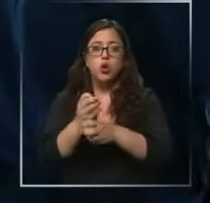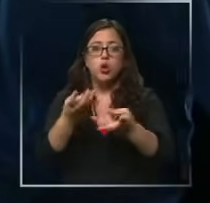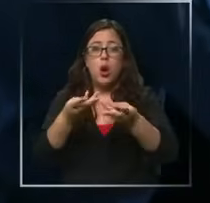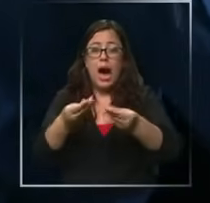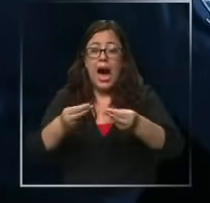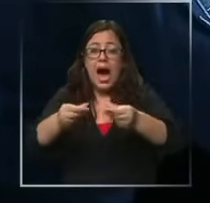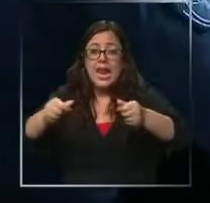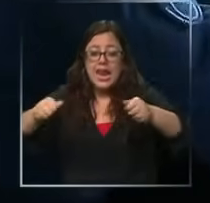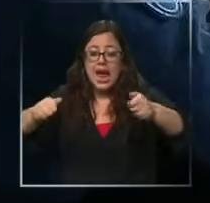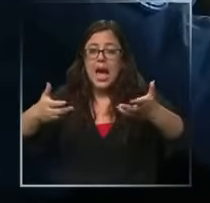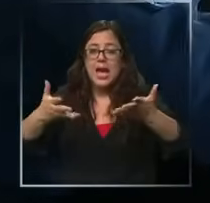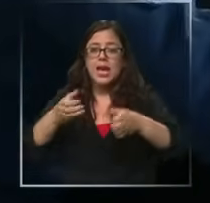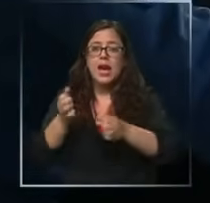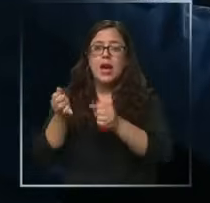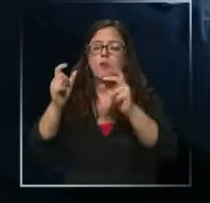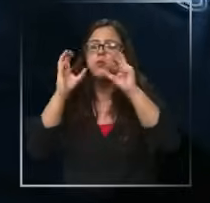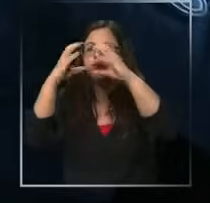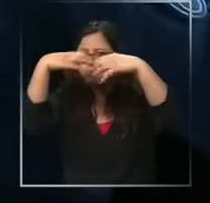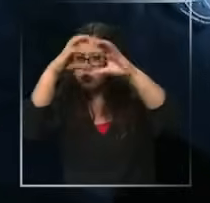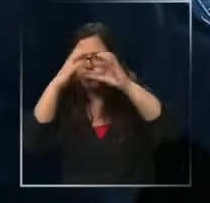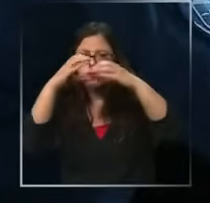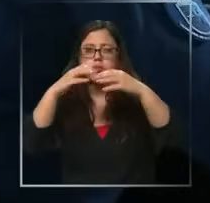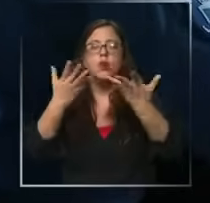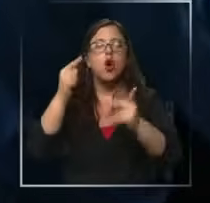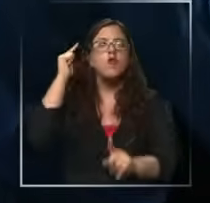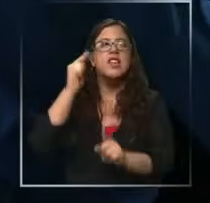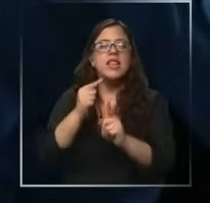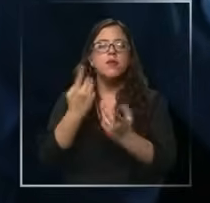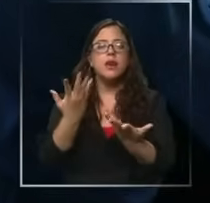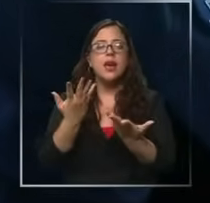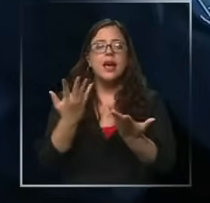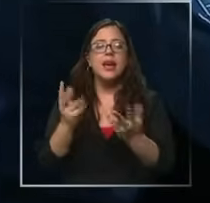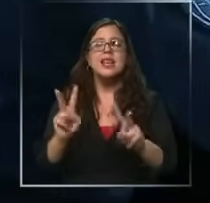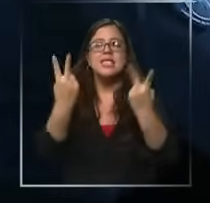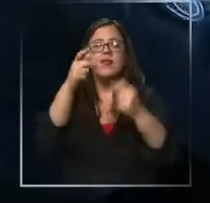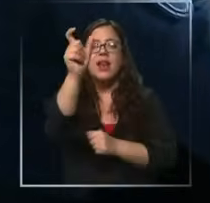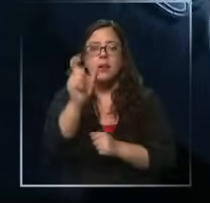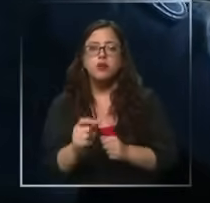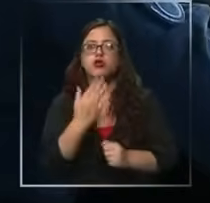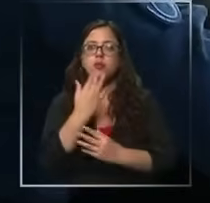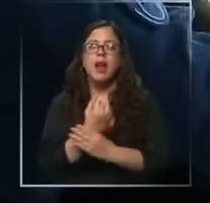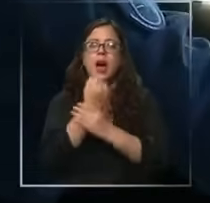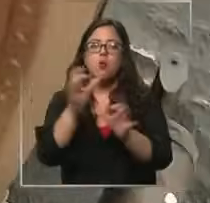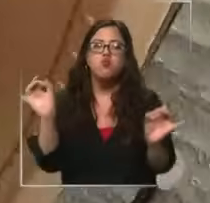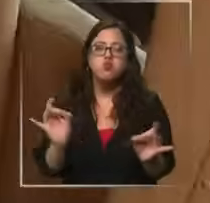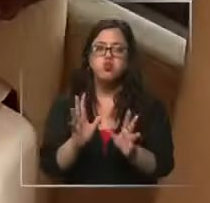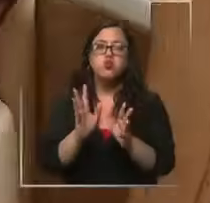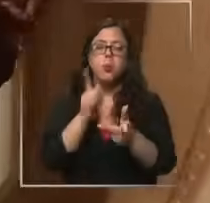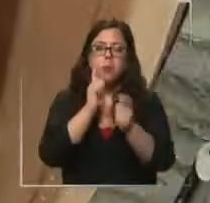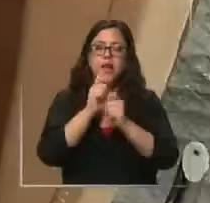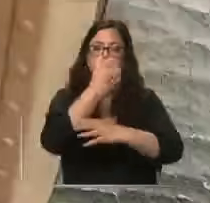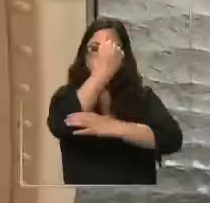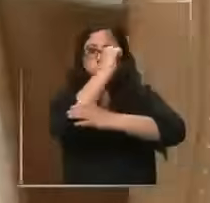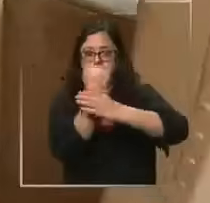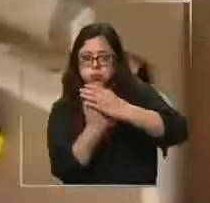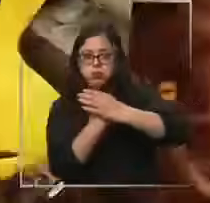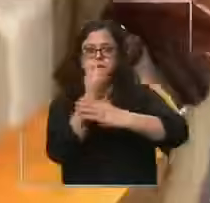siempre salvaguardar la vida humana en el mar y prestar el apoyo que requiere la víctima, en este caso por un peligro de inmersión.